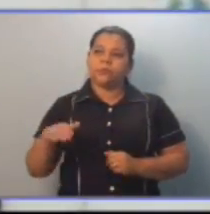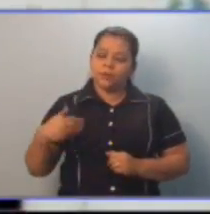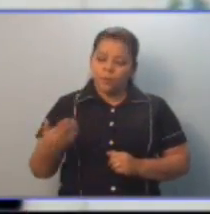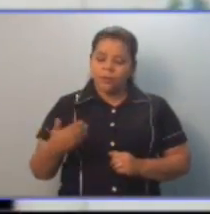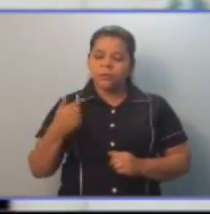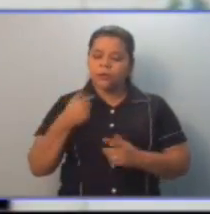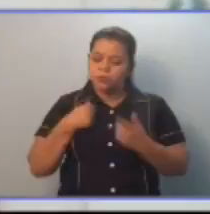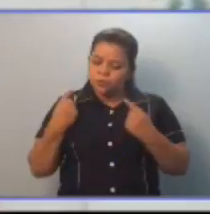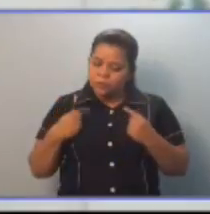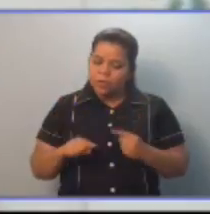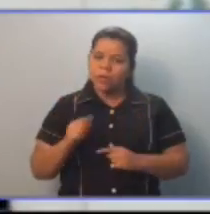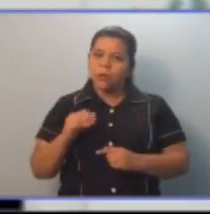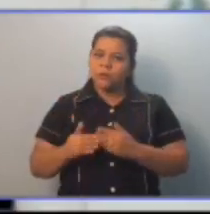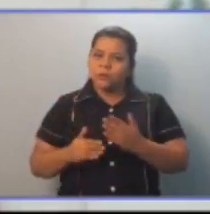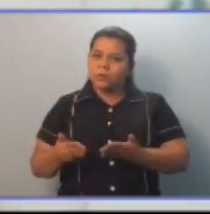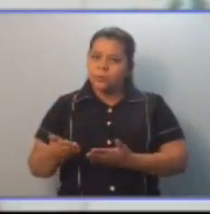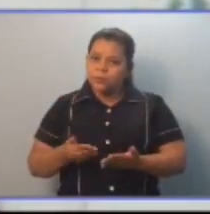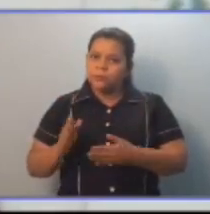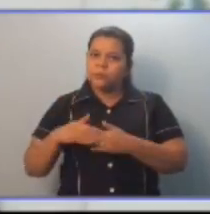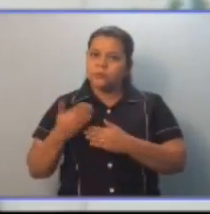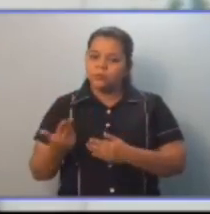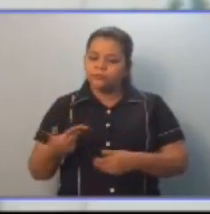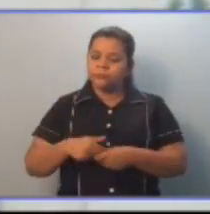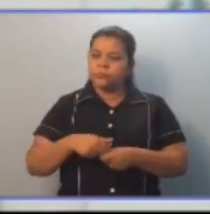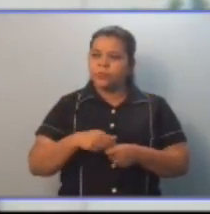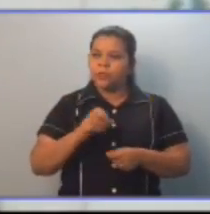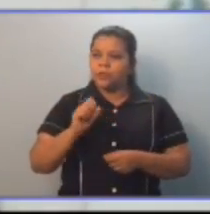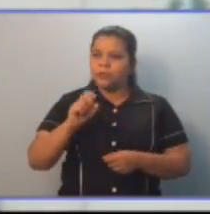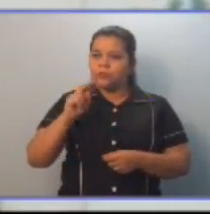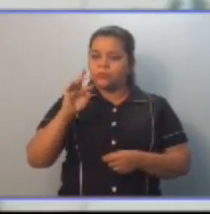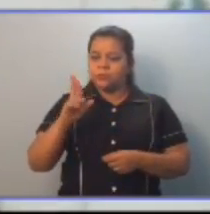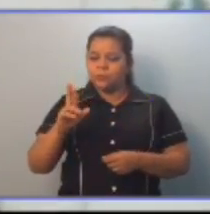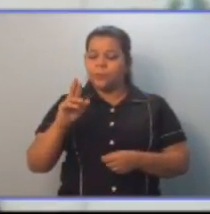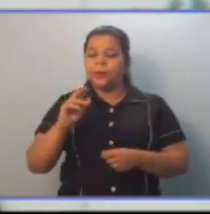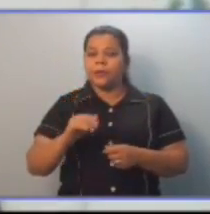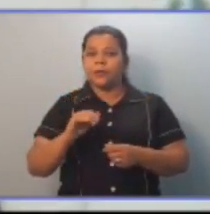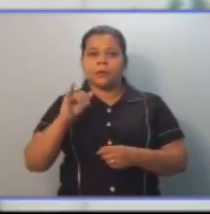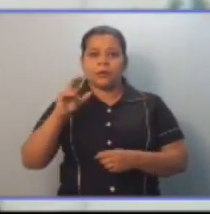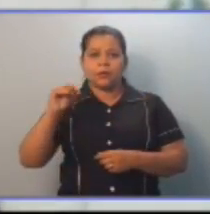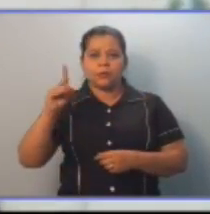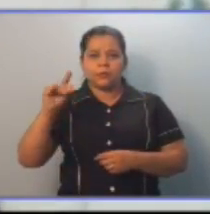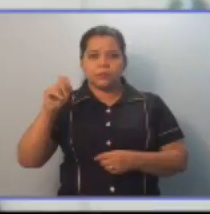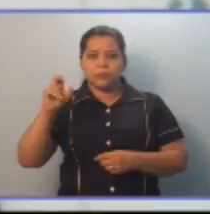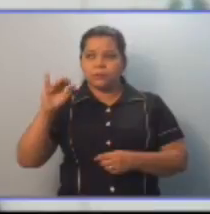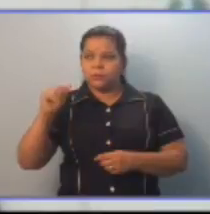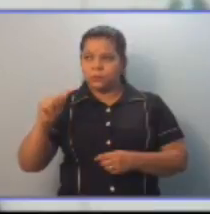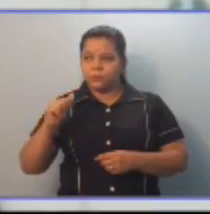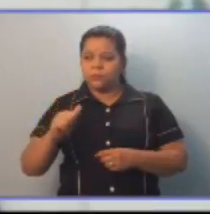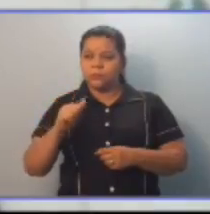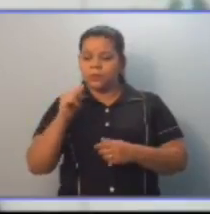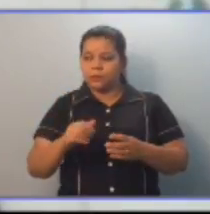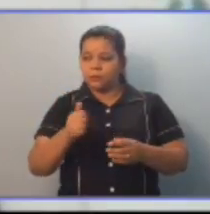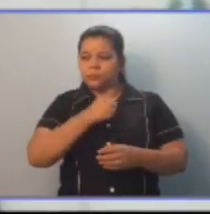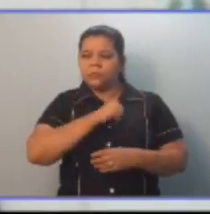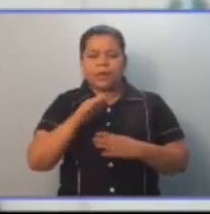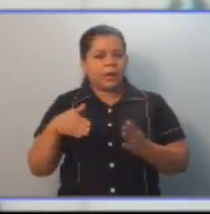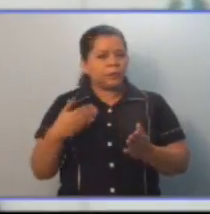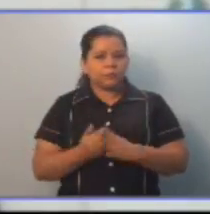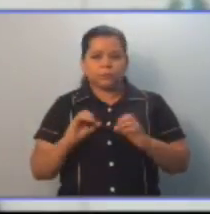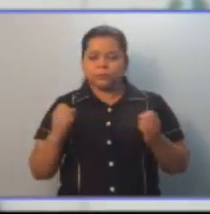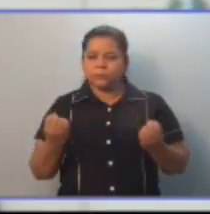seguí en el servicio público, paso a formar parte de la Superintendencia de Competencia. Entonces, para mí, le tengo mucho cariño a toda la